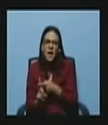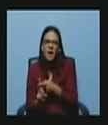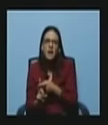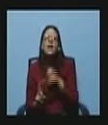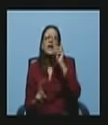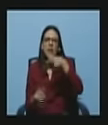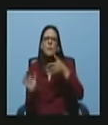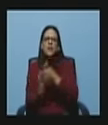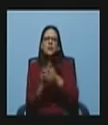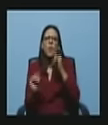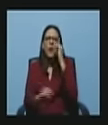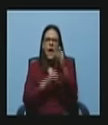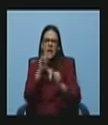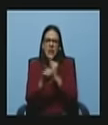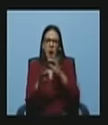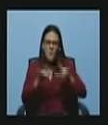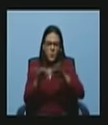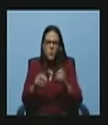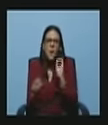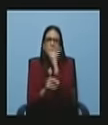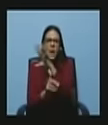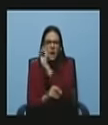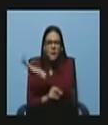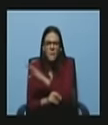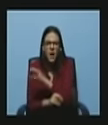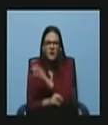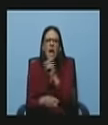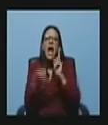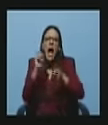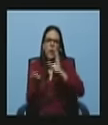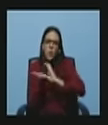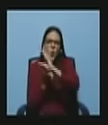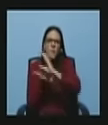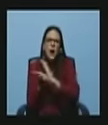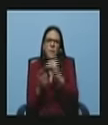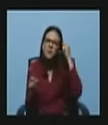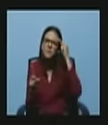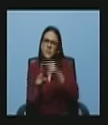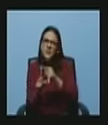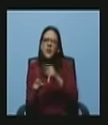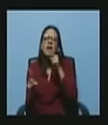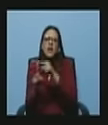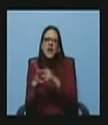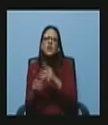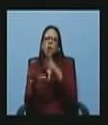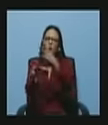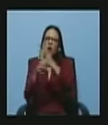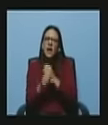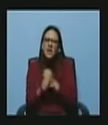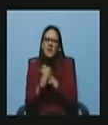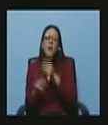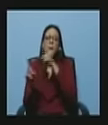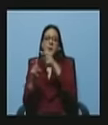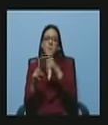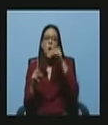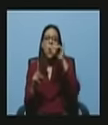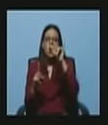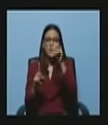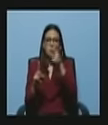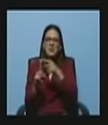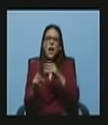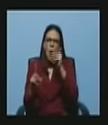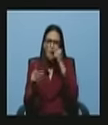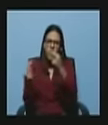efecto, mi teléfono aparece en una de sus páginas. Y ese era el procedimiento, lo hacía Alberto Silva, que era el intendente de